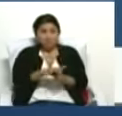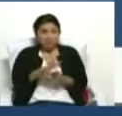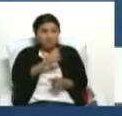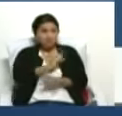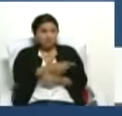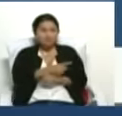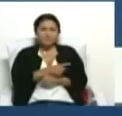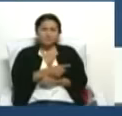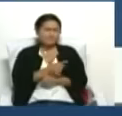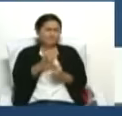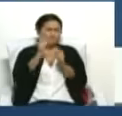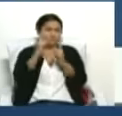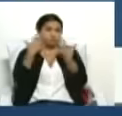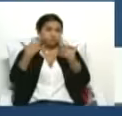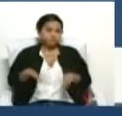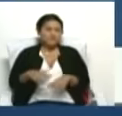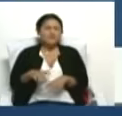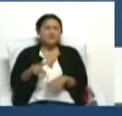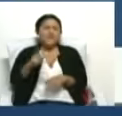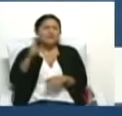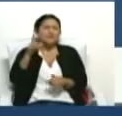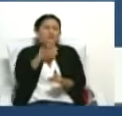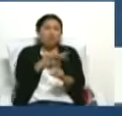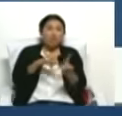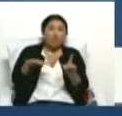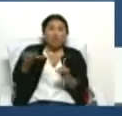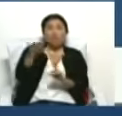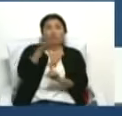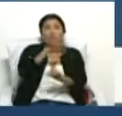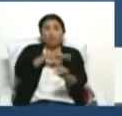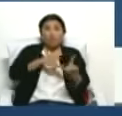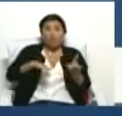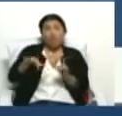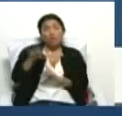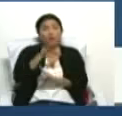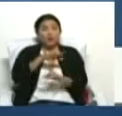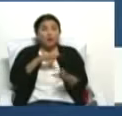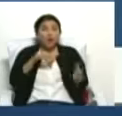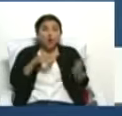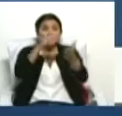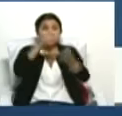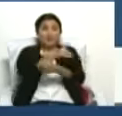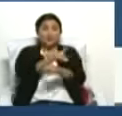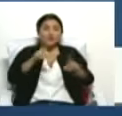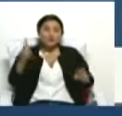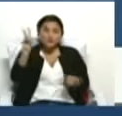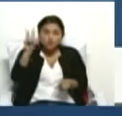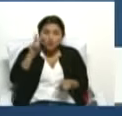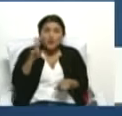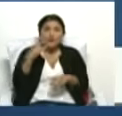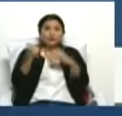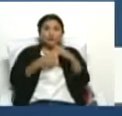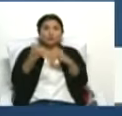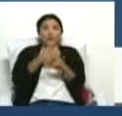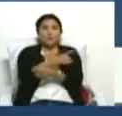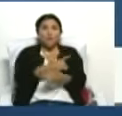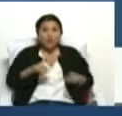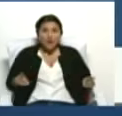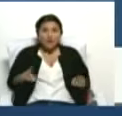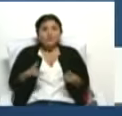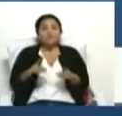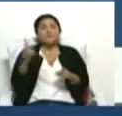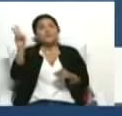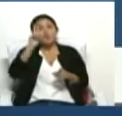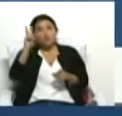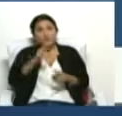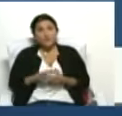¿no? Todo es para enlodar la democracia venezolana, las instituciones democráticas que velan por la justicia y el